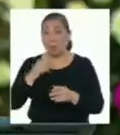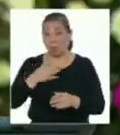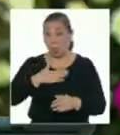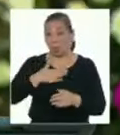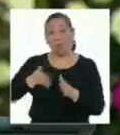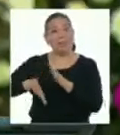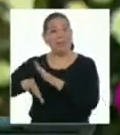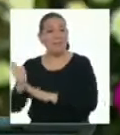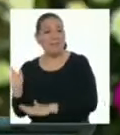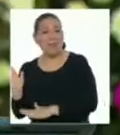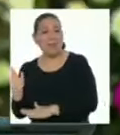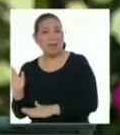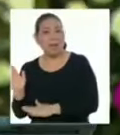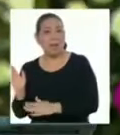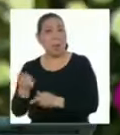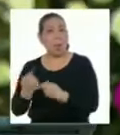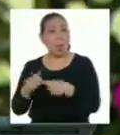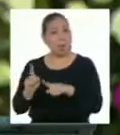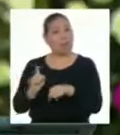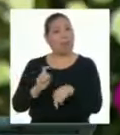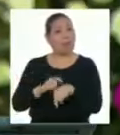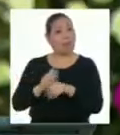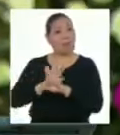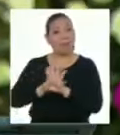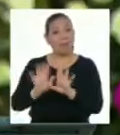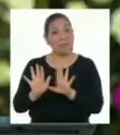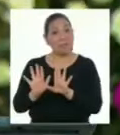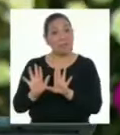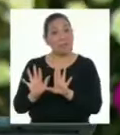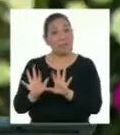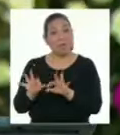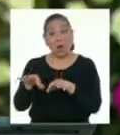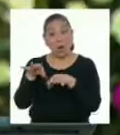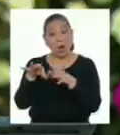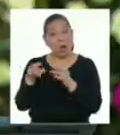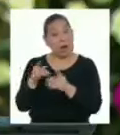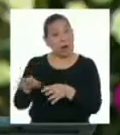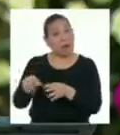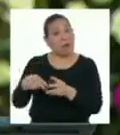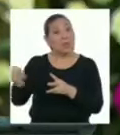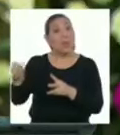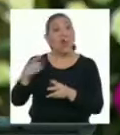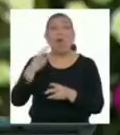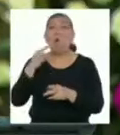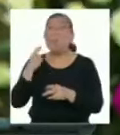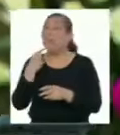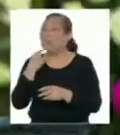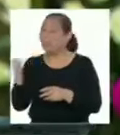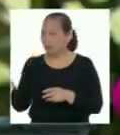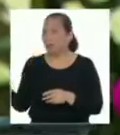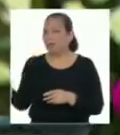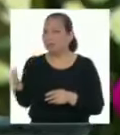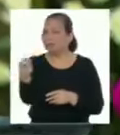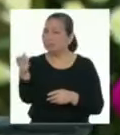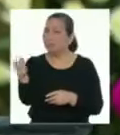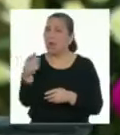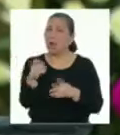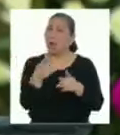viaje. Llegado el tiempo de la vendimia, envió sus criados a